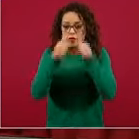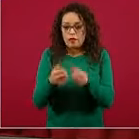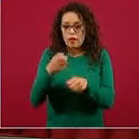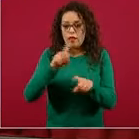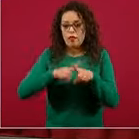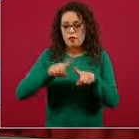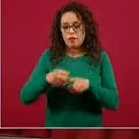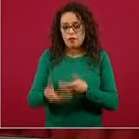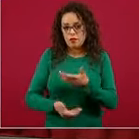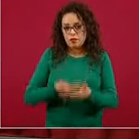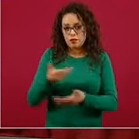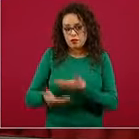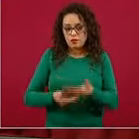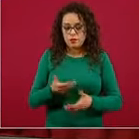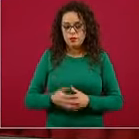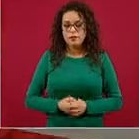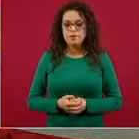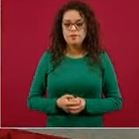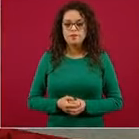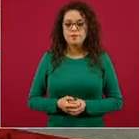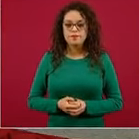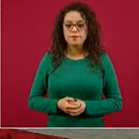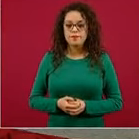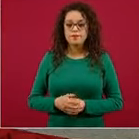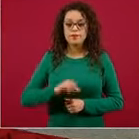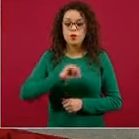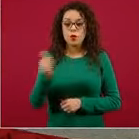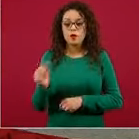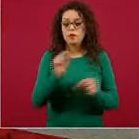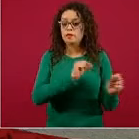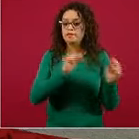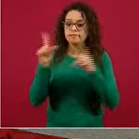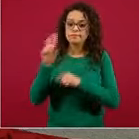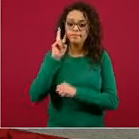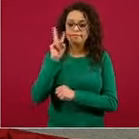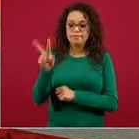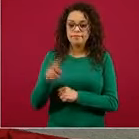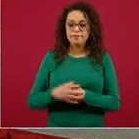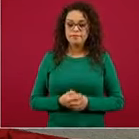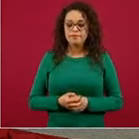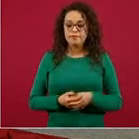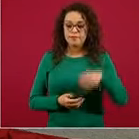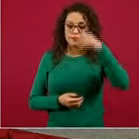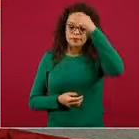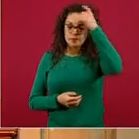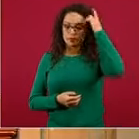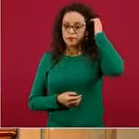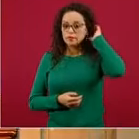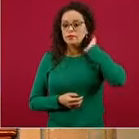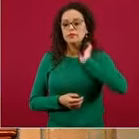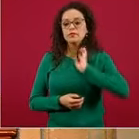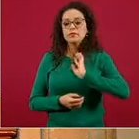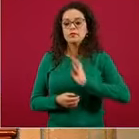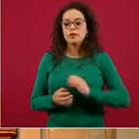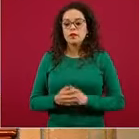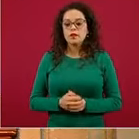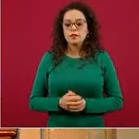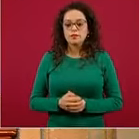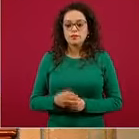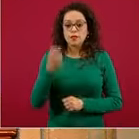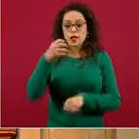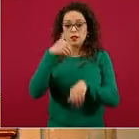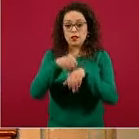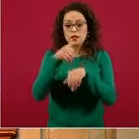estos servicios. Veamos la siguiente diapositiva. Vamos a actualizar las cifras de COVID-19 en